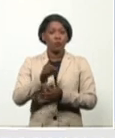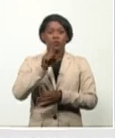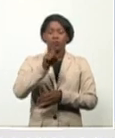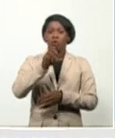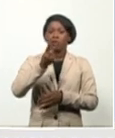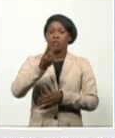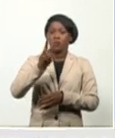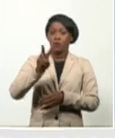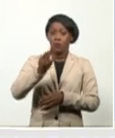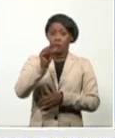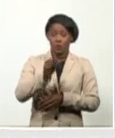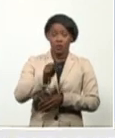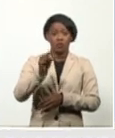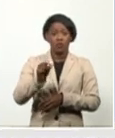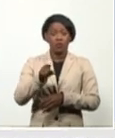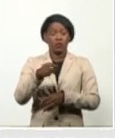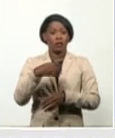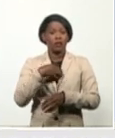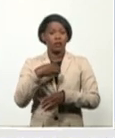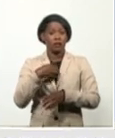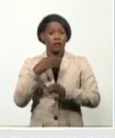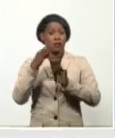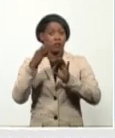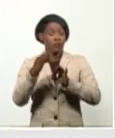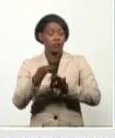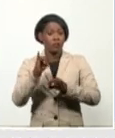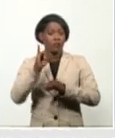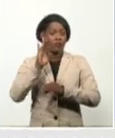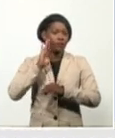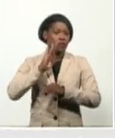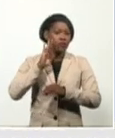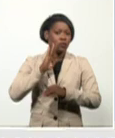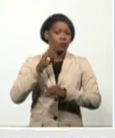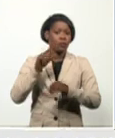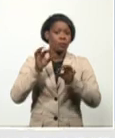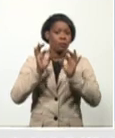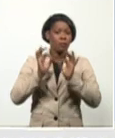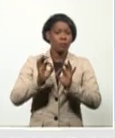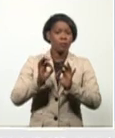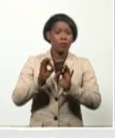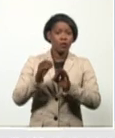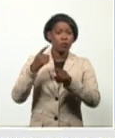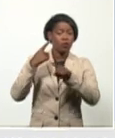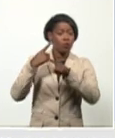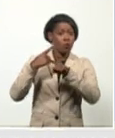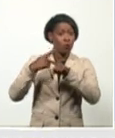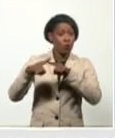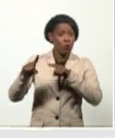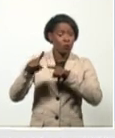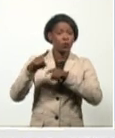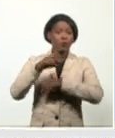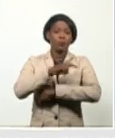que tienen como fuente de la infección el exterior de nuestro país, o sea, en el extranjero.